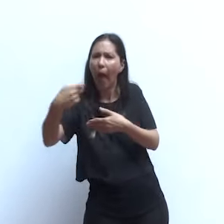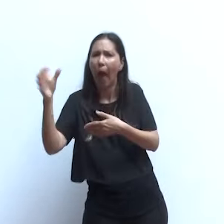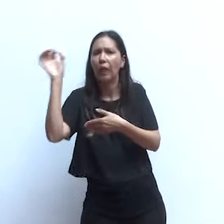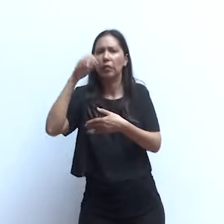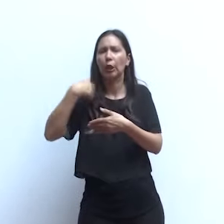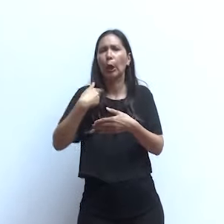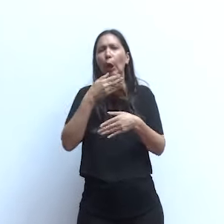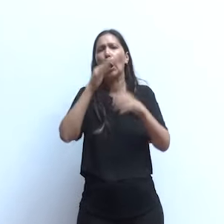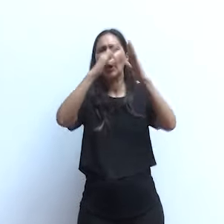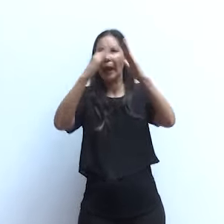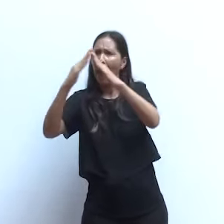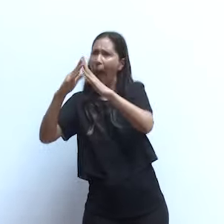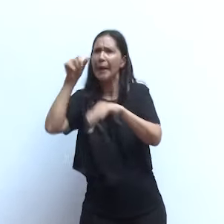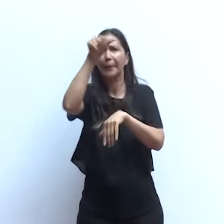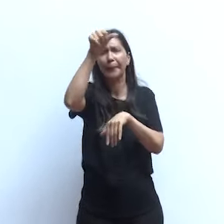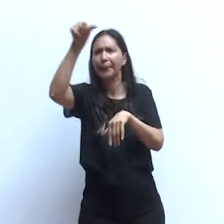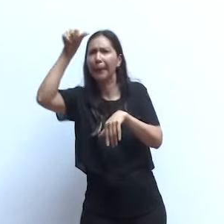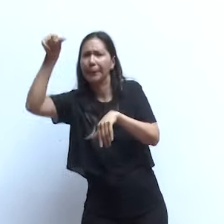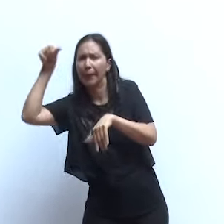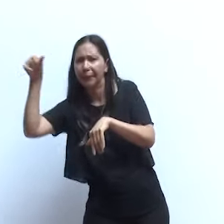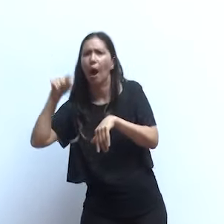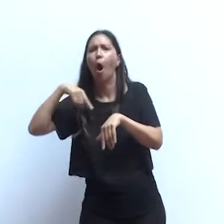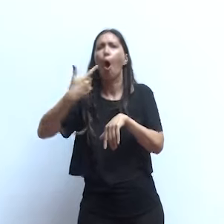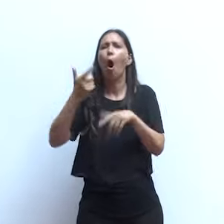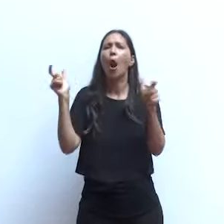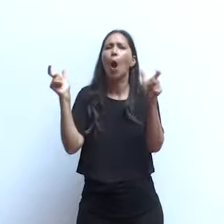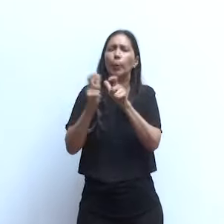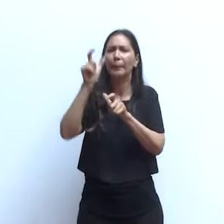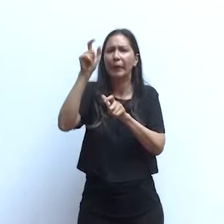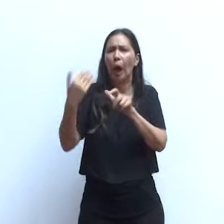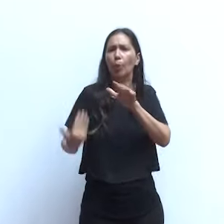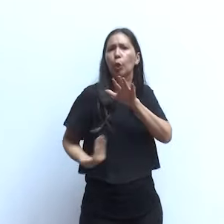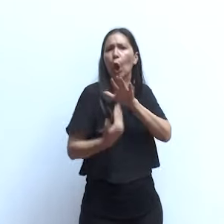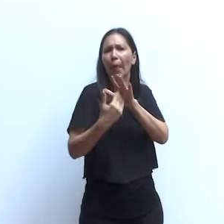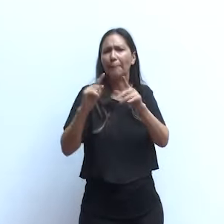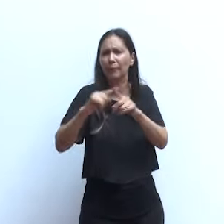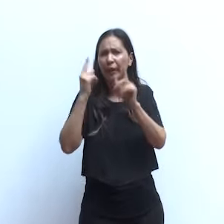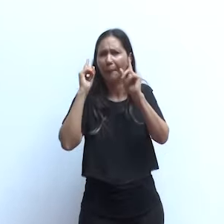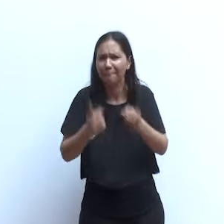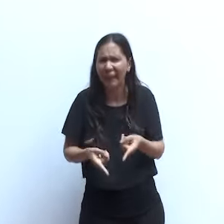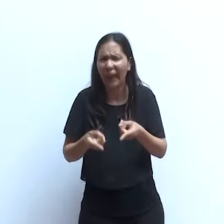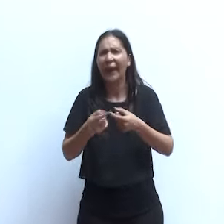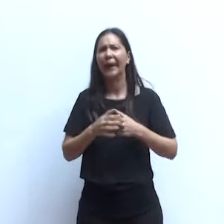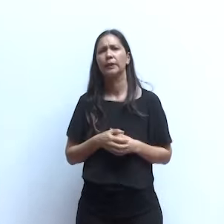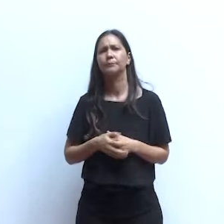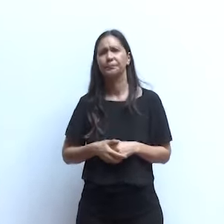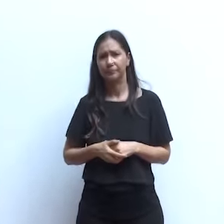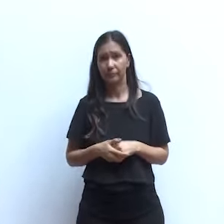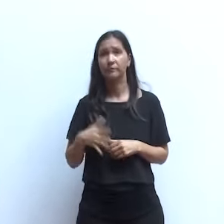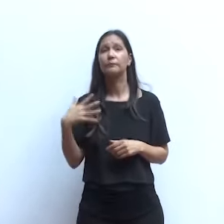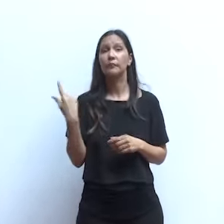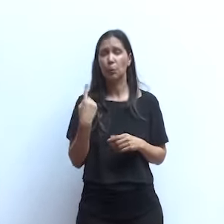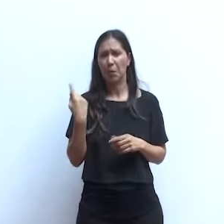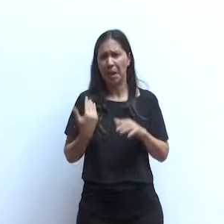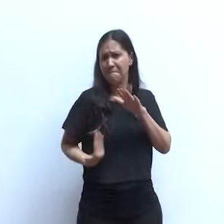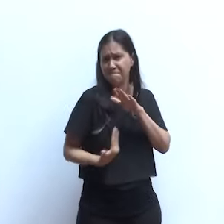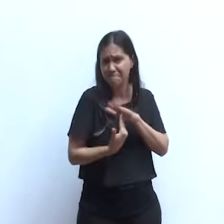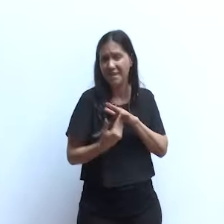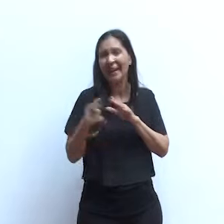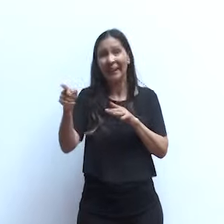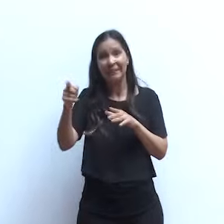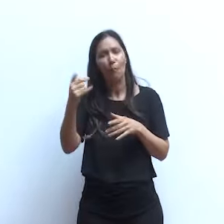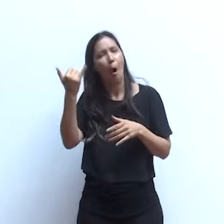una charla o alguna reunión con algún funcionario digo me parece que eso también es importante también digo que detrás de ese libro Me parece que también está